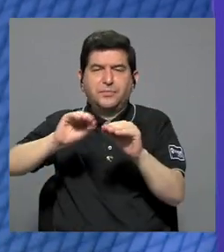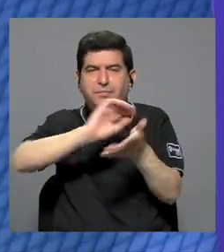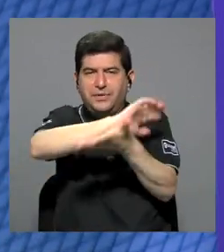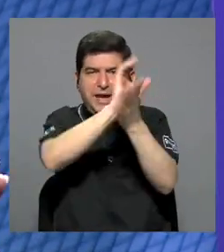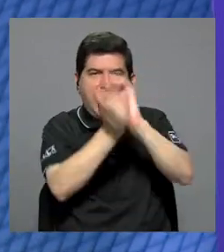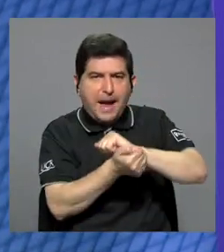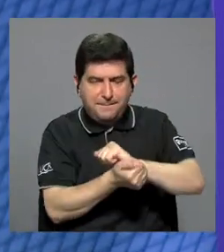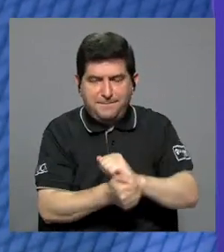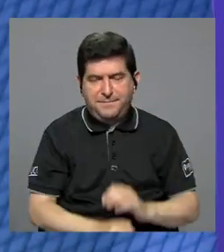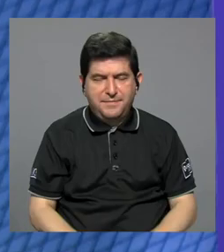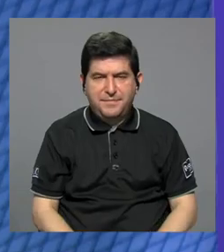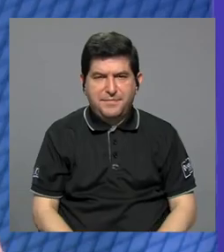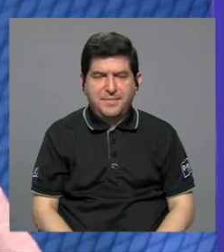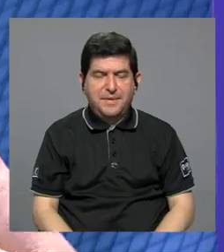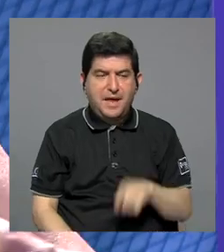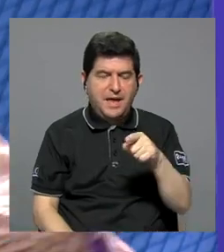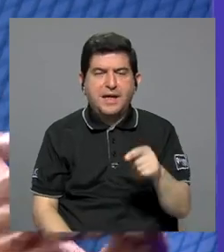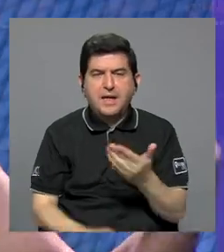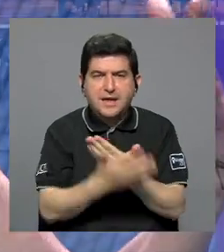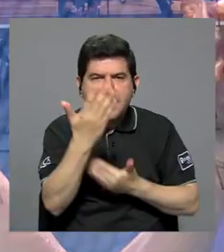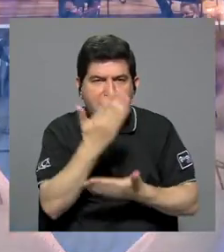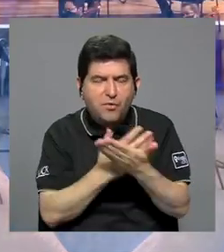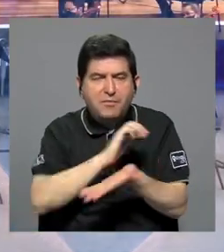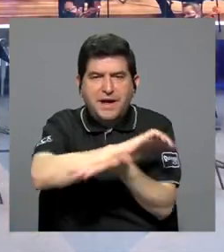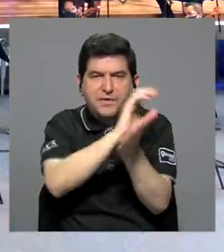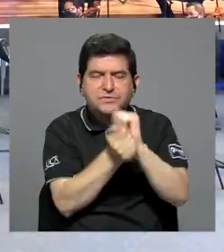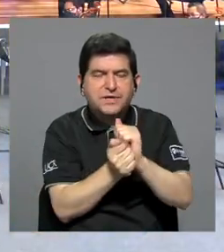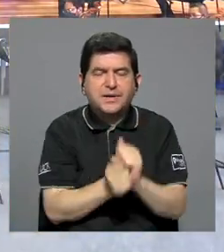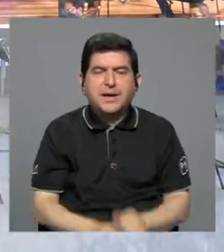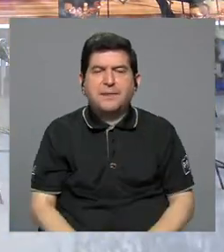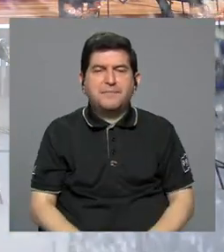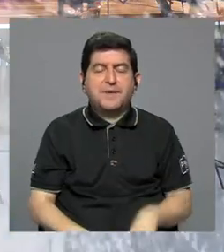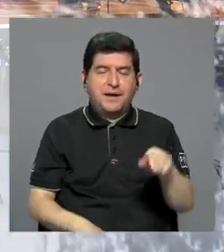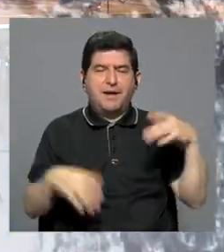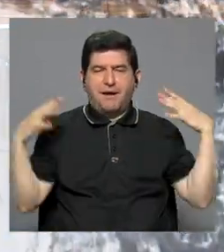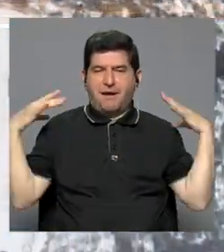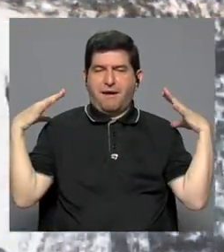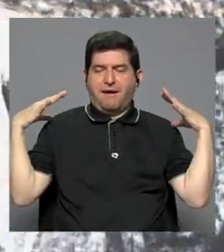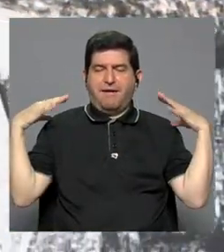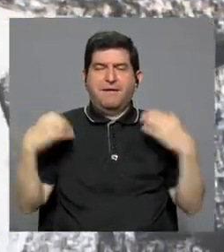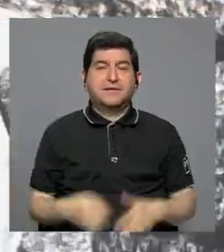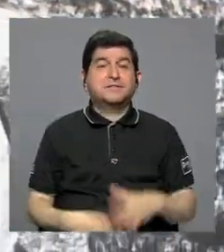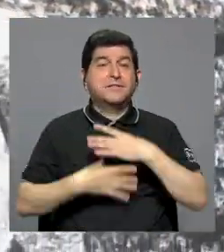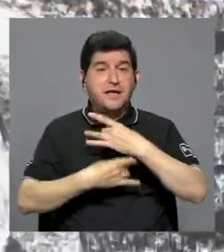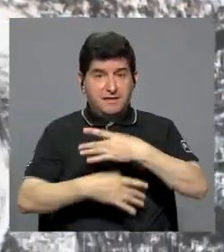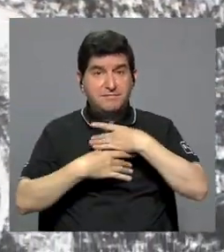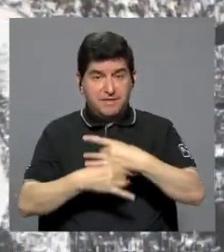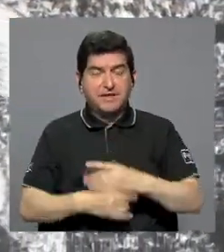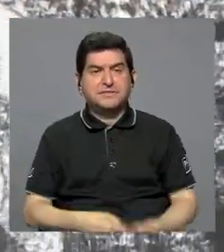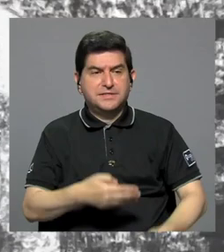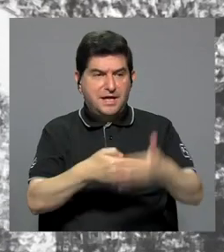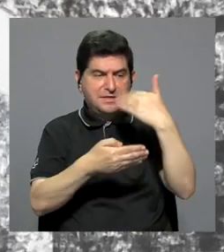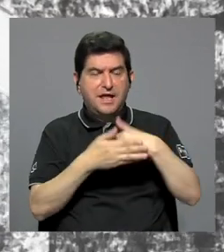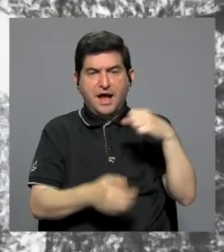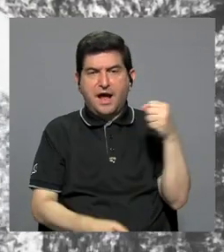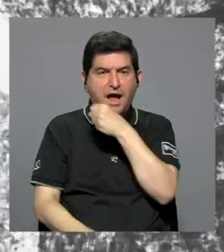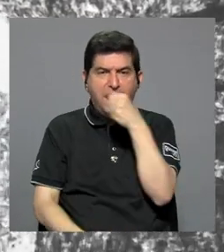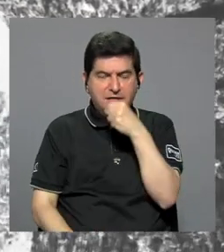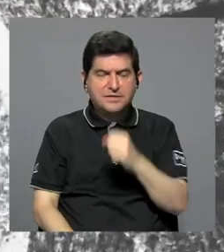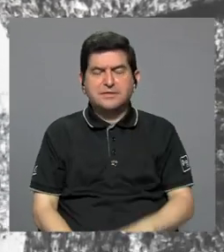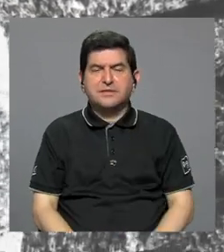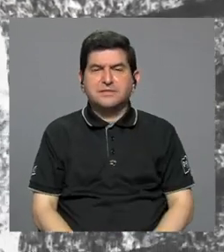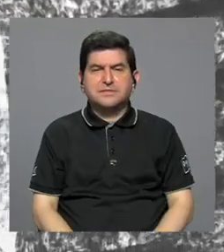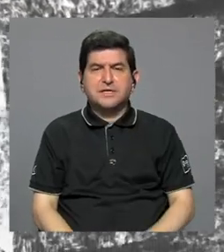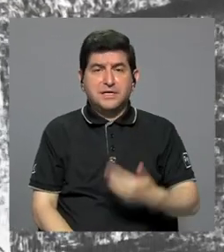imagen son ella con unas manos que se convierte en alas, que por cierto es muy interesante porque esta imagen la teníamos antes de esta canción tan